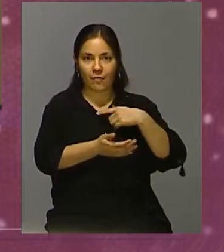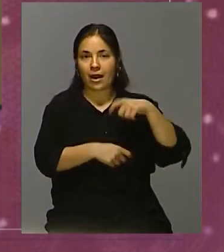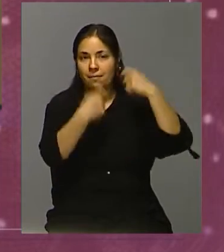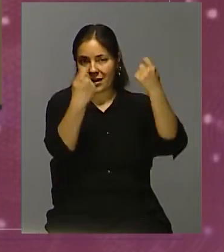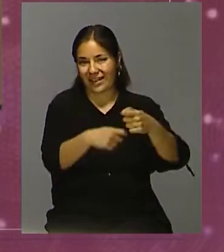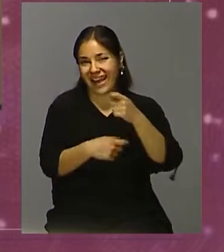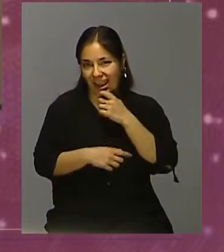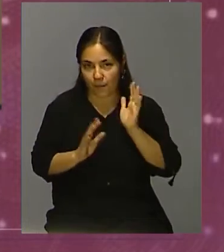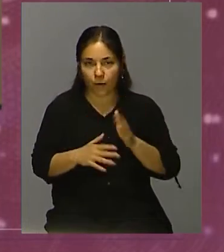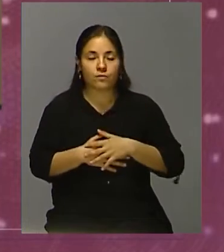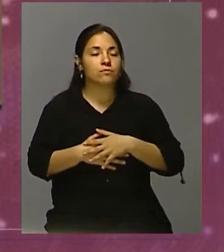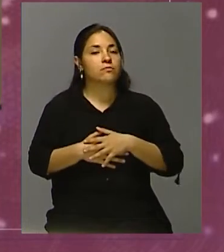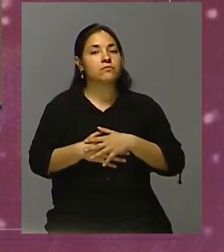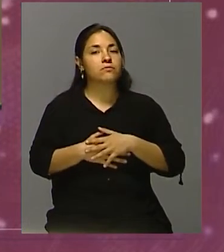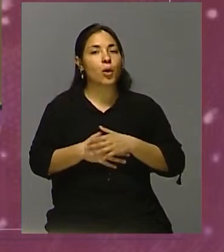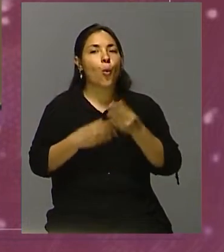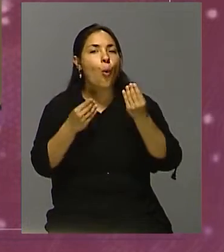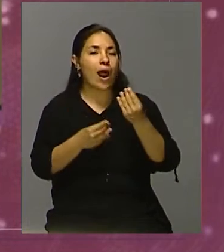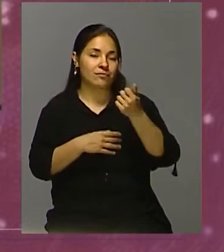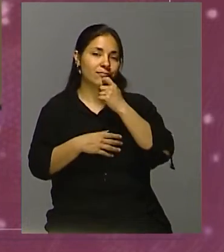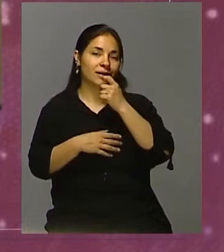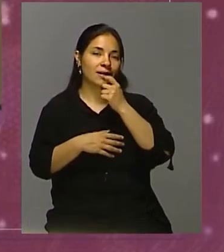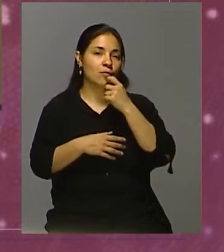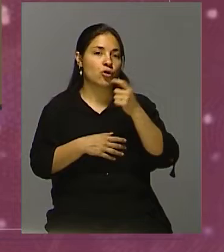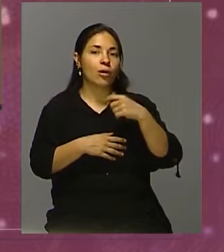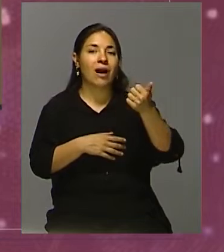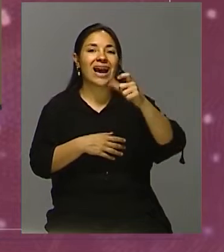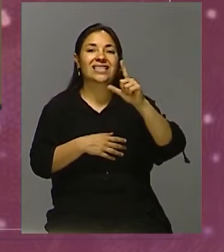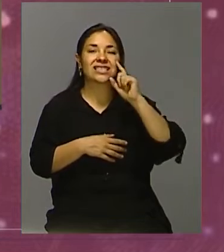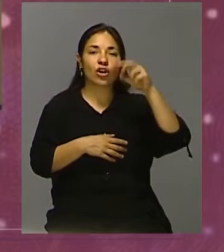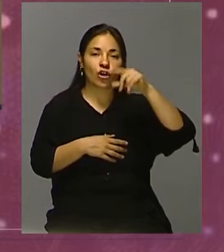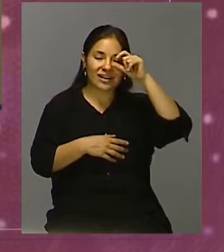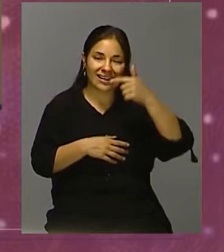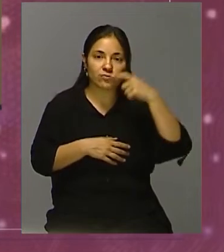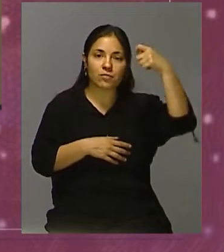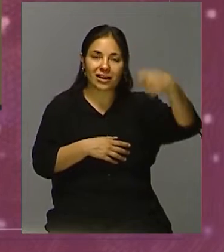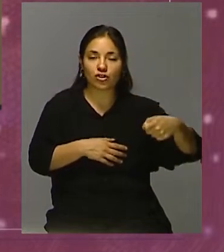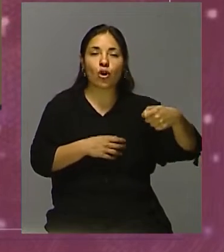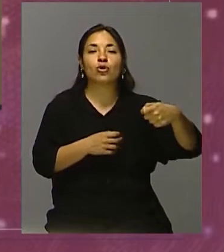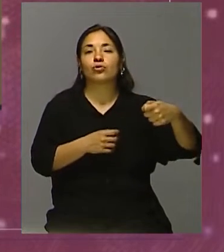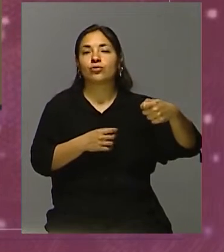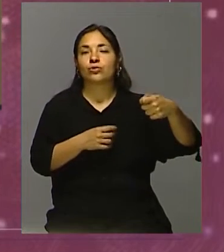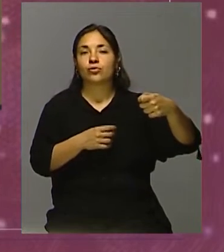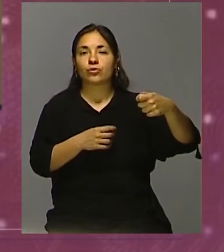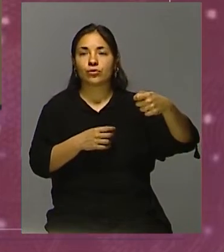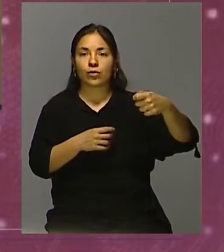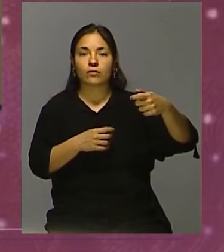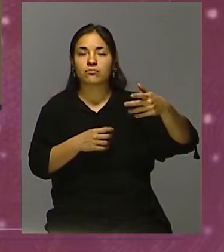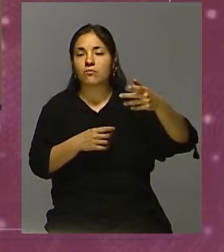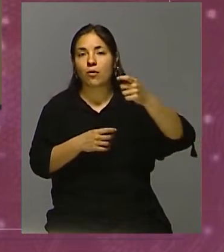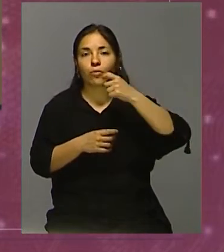para saber cuál es la mejor acción si quiero invertir en acciones? ¿Cómo ha sido el movimiento de esas acciones en los últimos tiempos